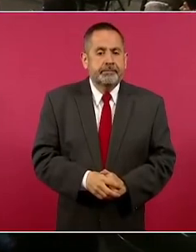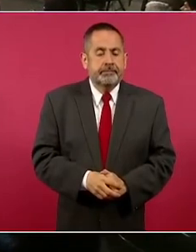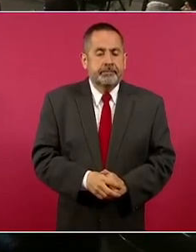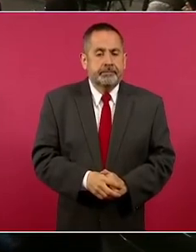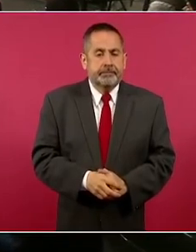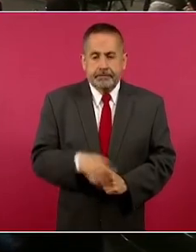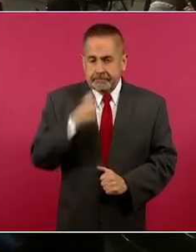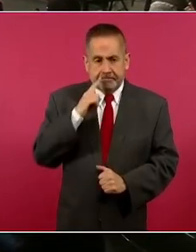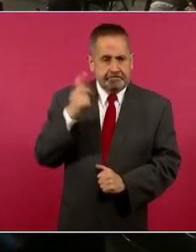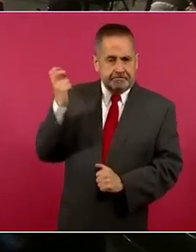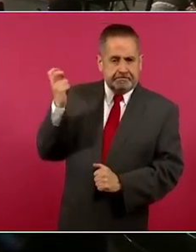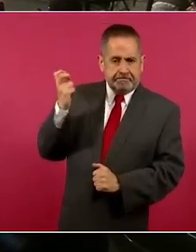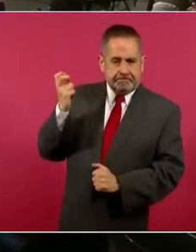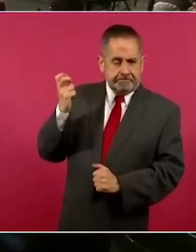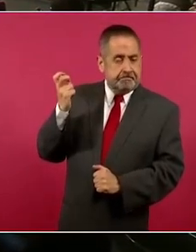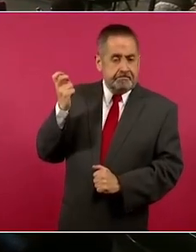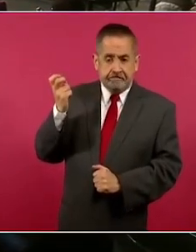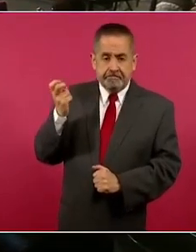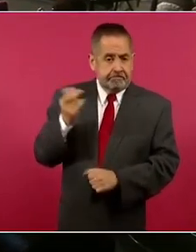Así estamos.